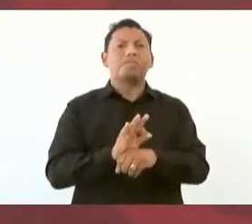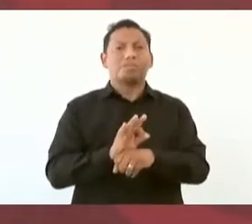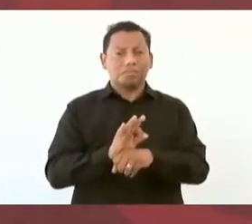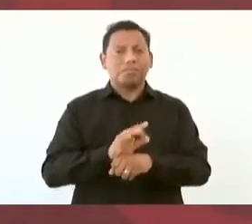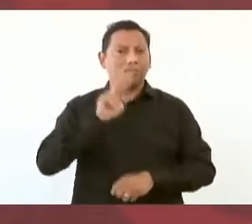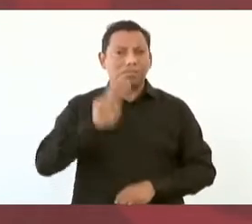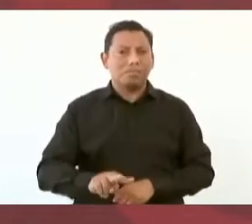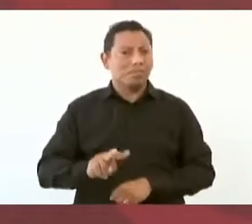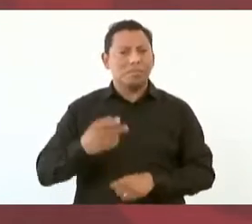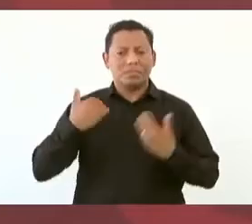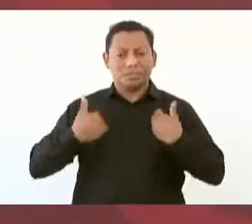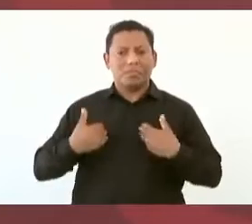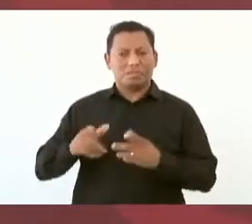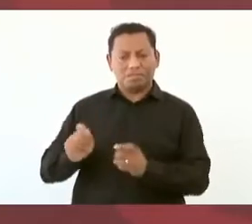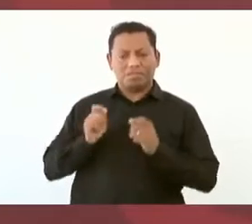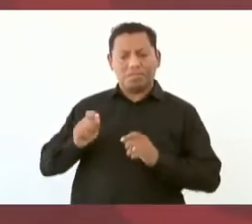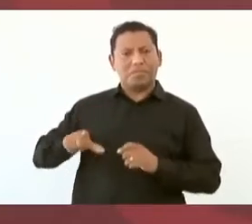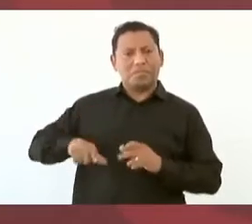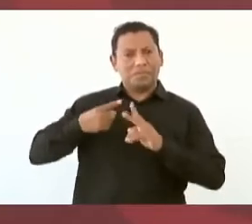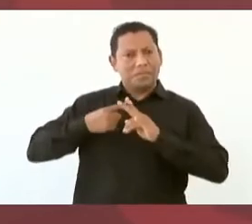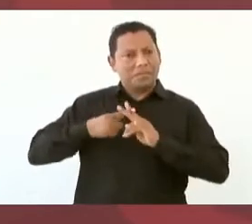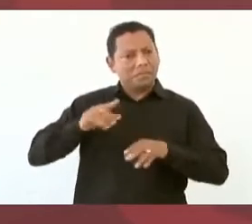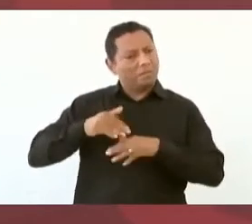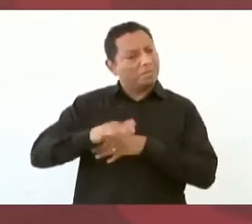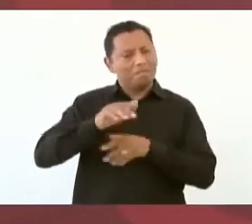Desde que llegamos,